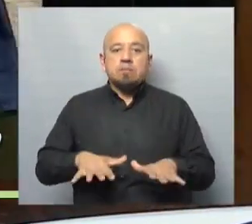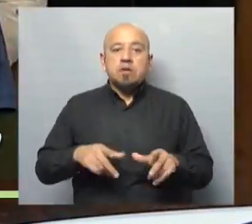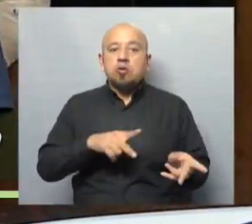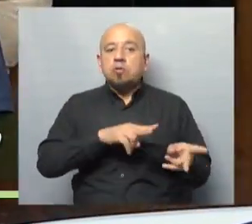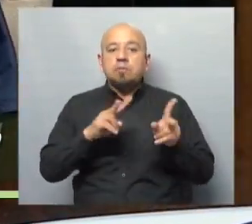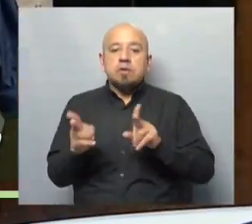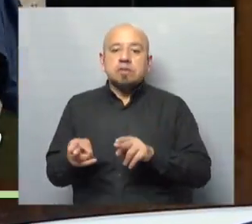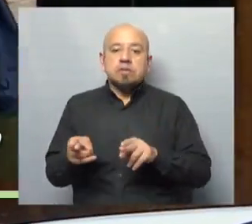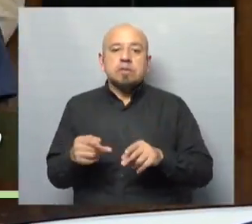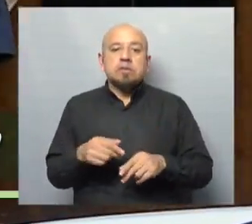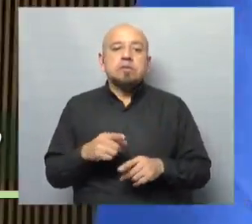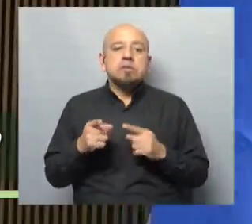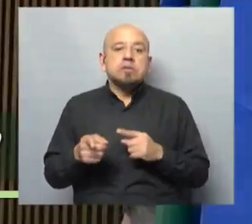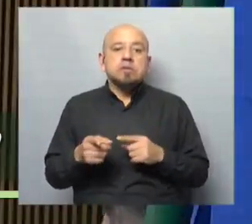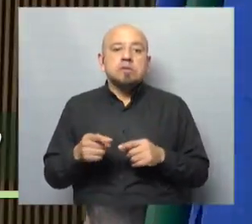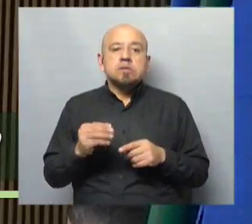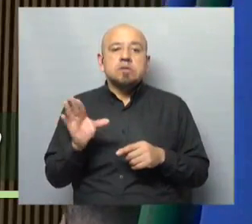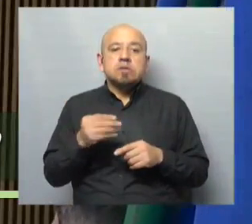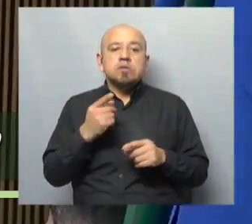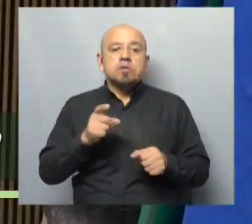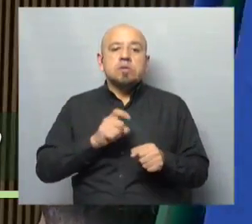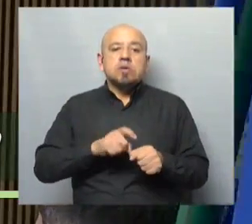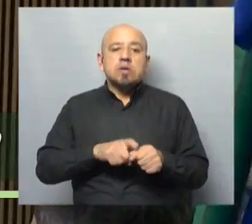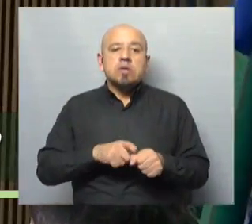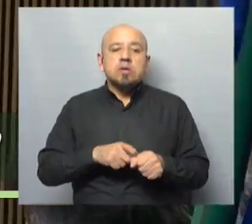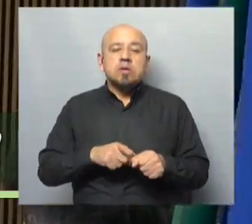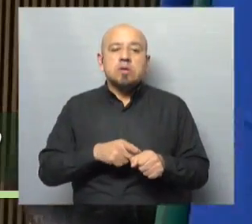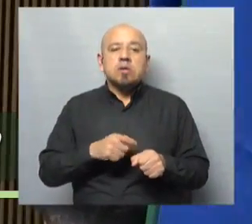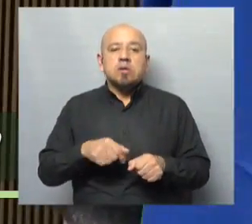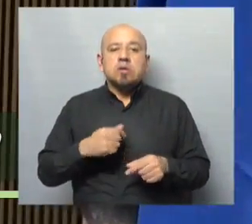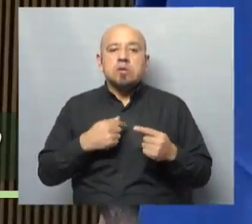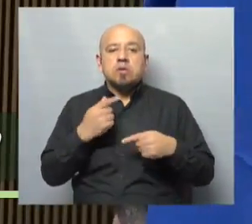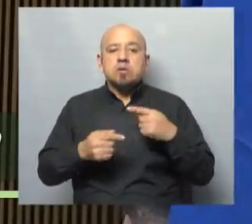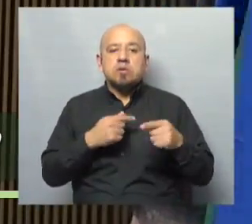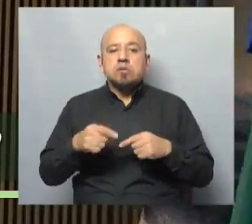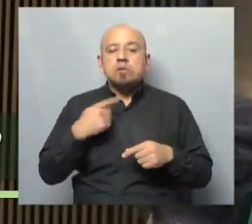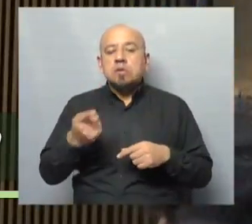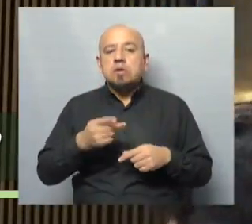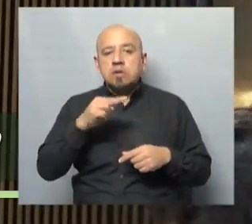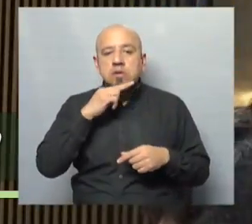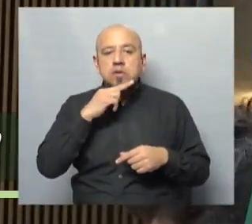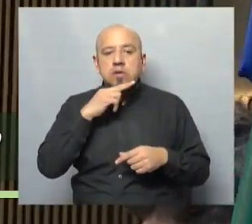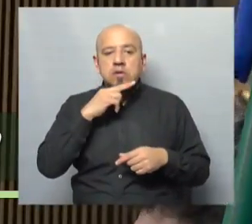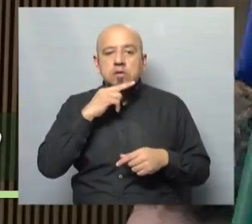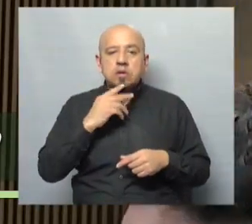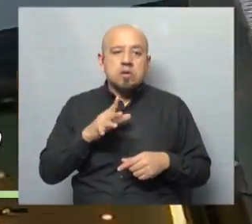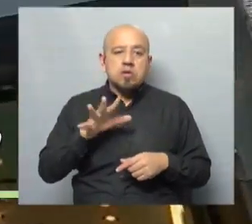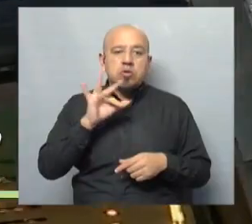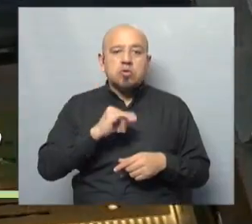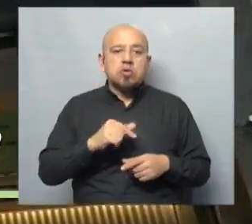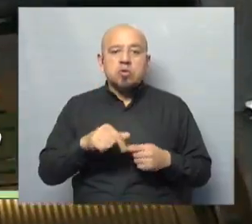apenas una parte de todo el sindicato nosotros vamos a continuar el viernes y todos los días que sea